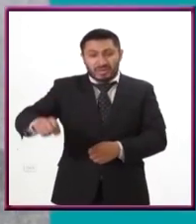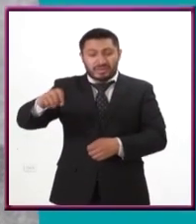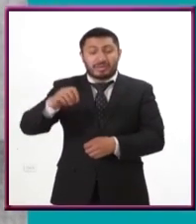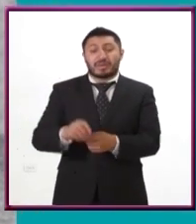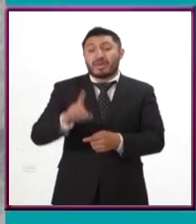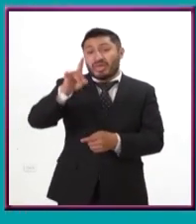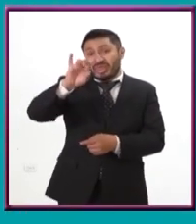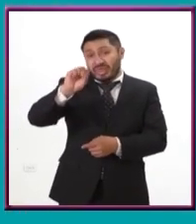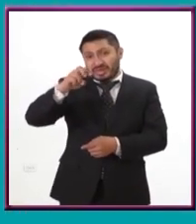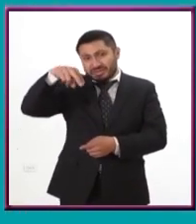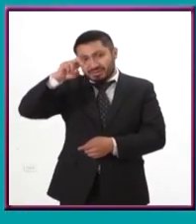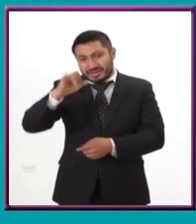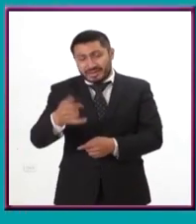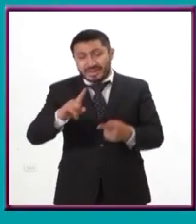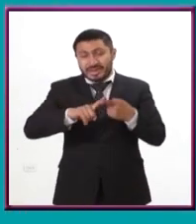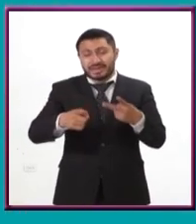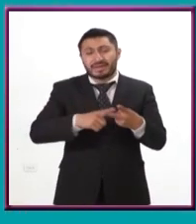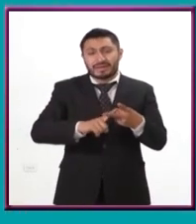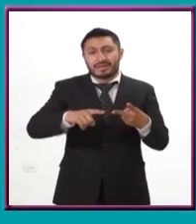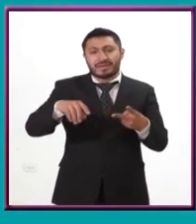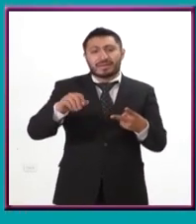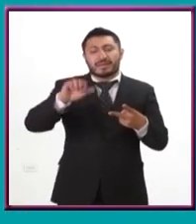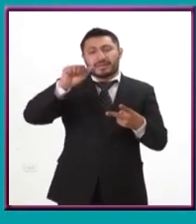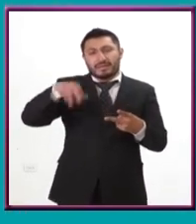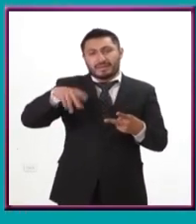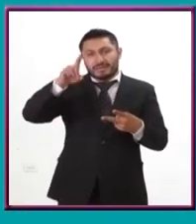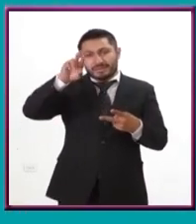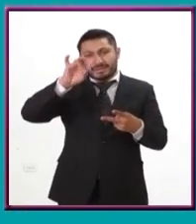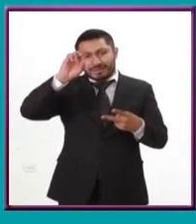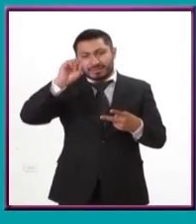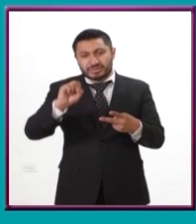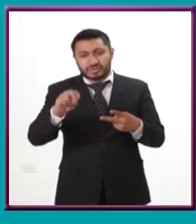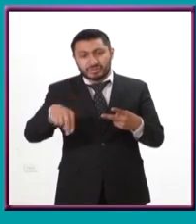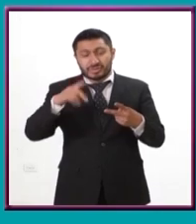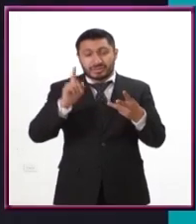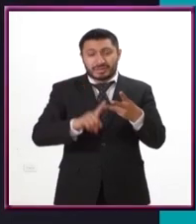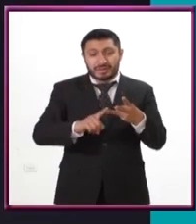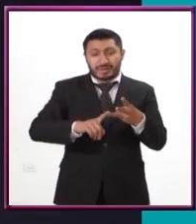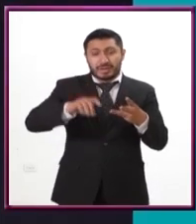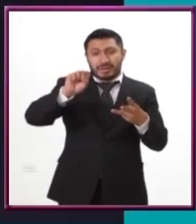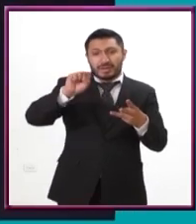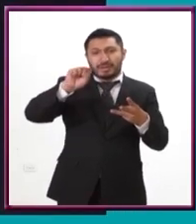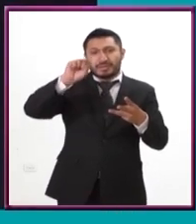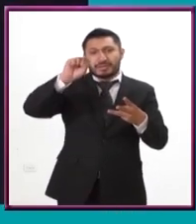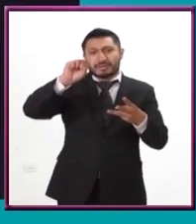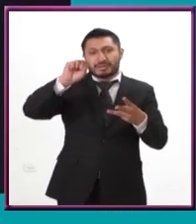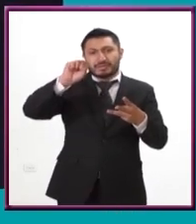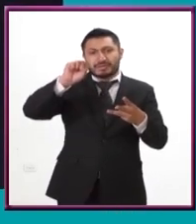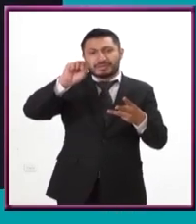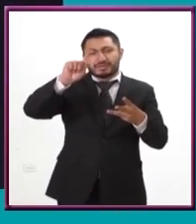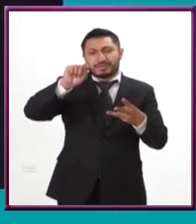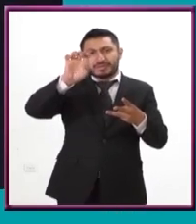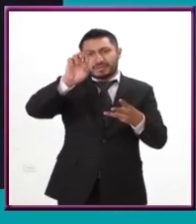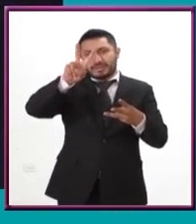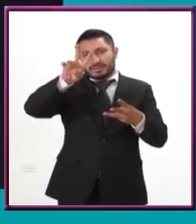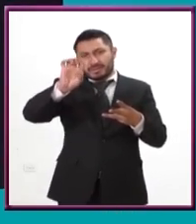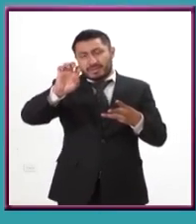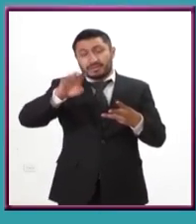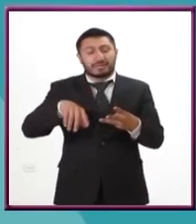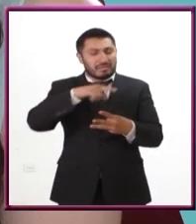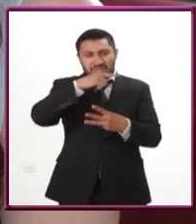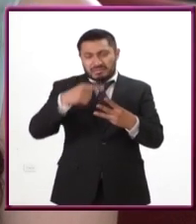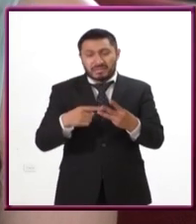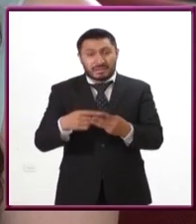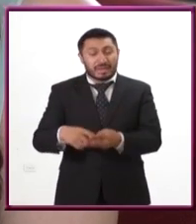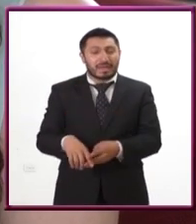neurodivergentes fueron Walt Disney, el escritor Hans Christian Andersen y el genio de la informática Steve Jobs. Pero